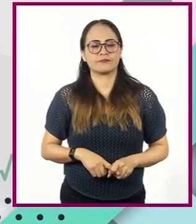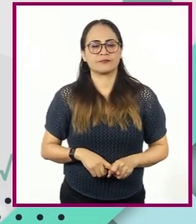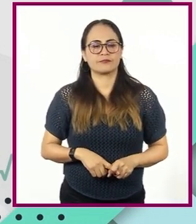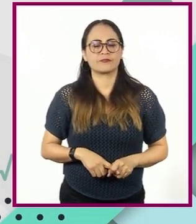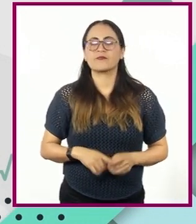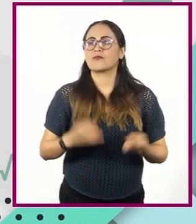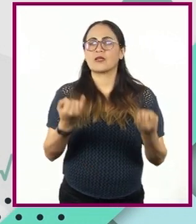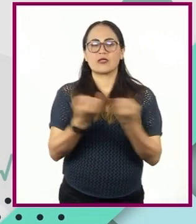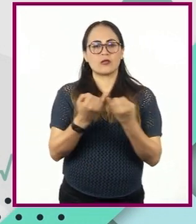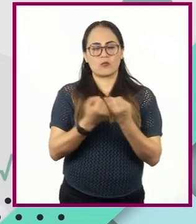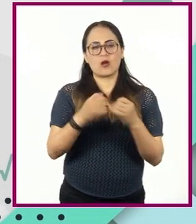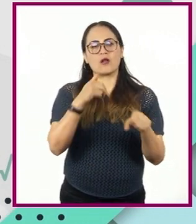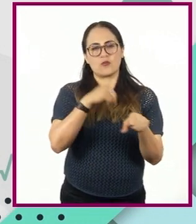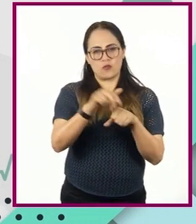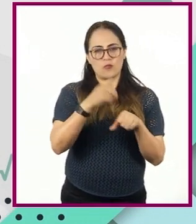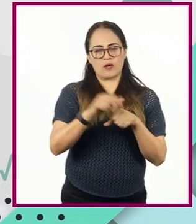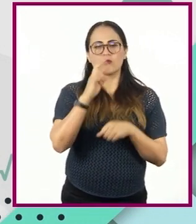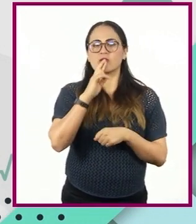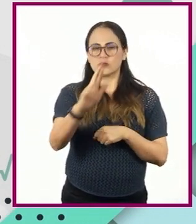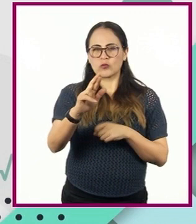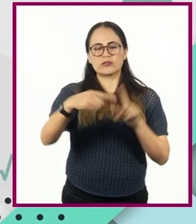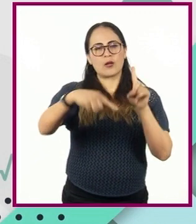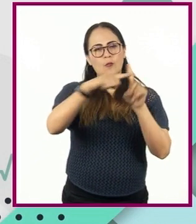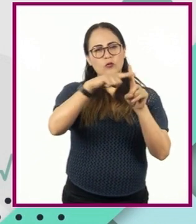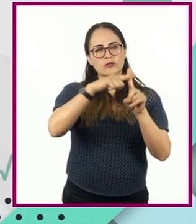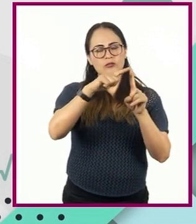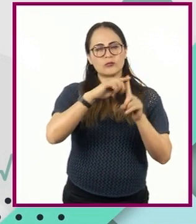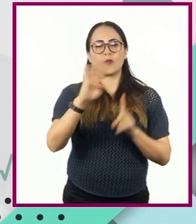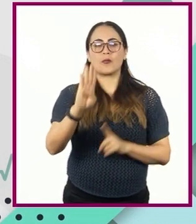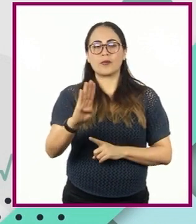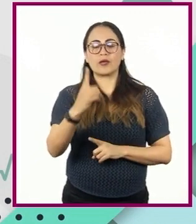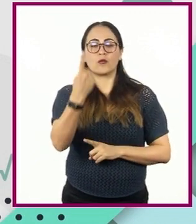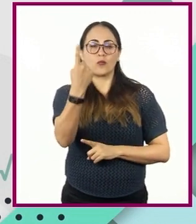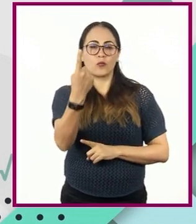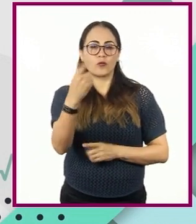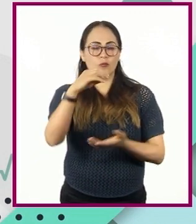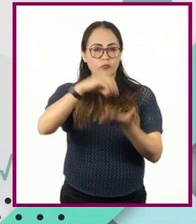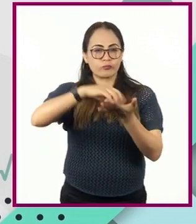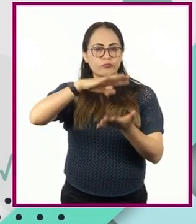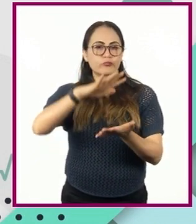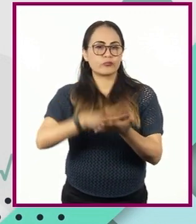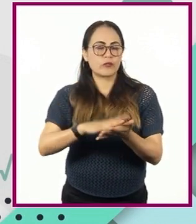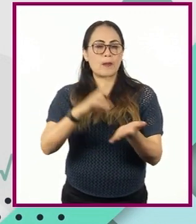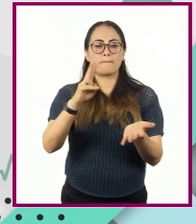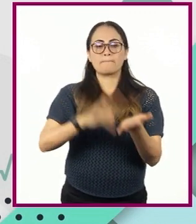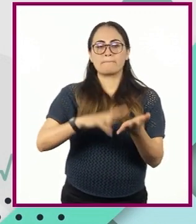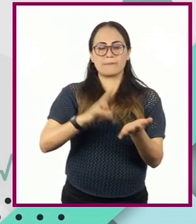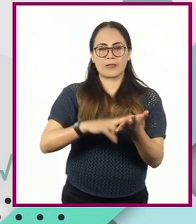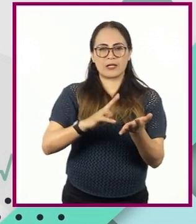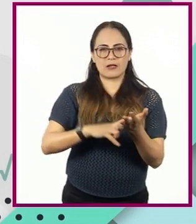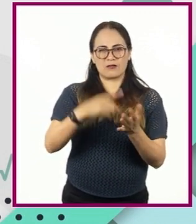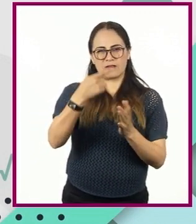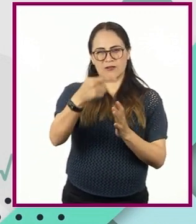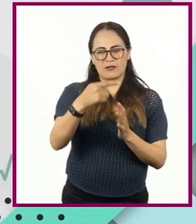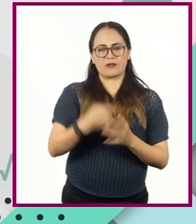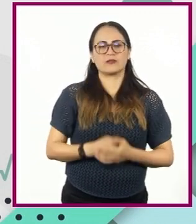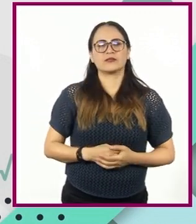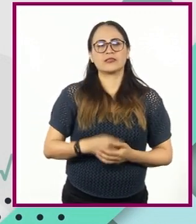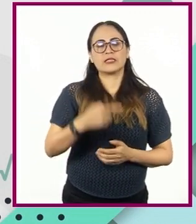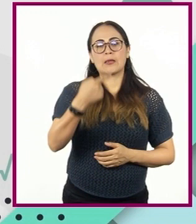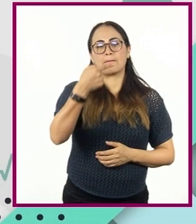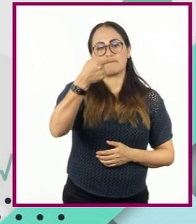también es un número positivo. En la celda B1 se registra el valor numérico del primer factor, que es